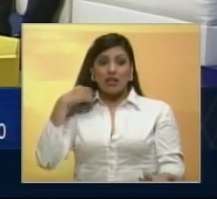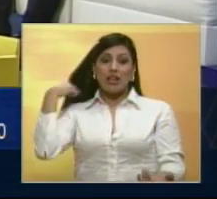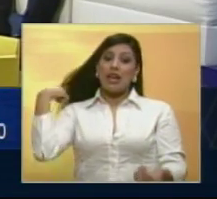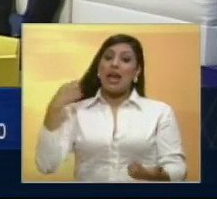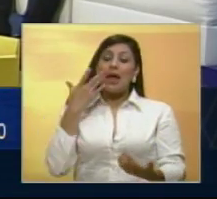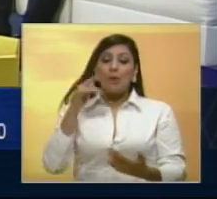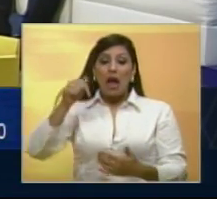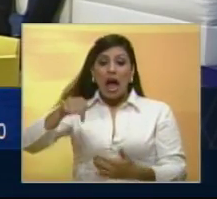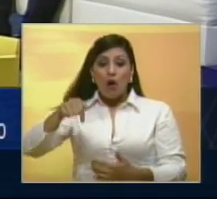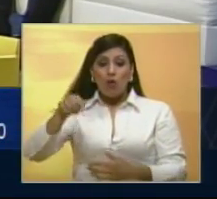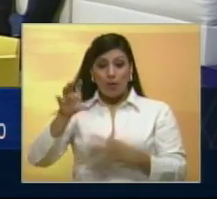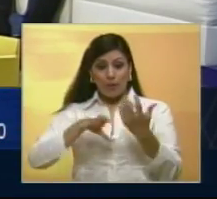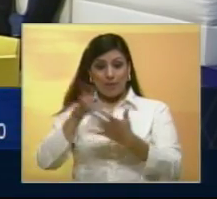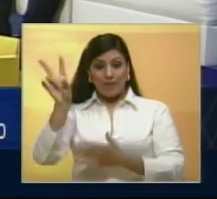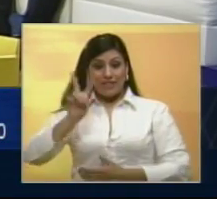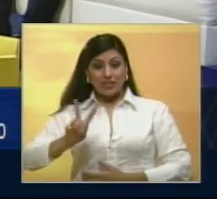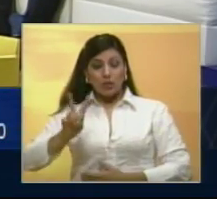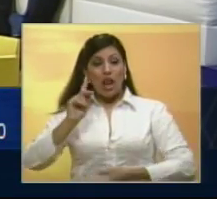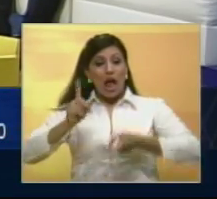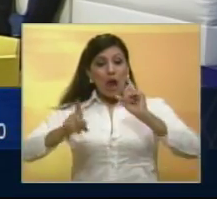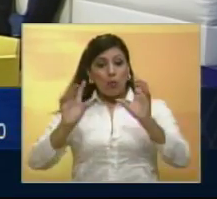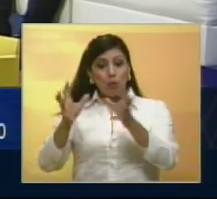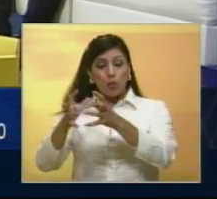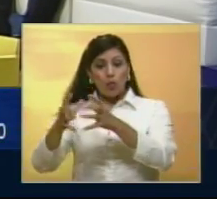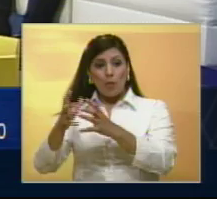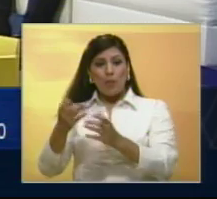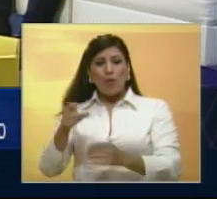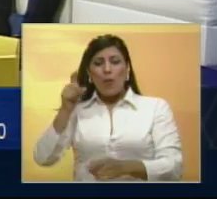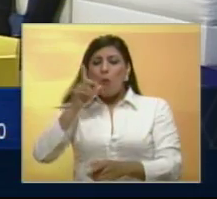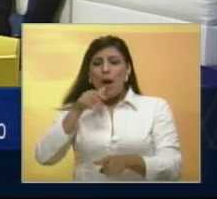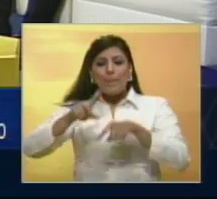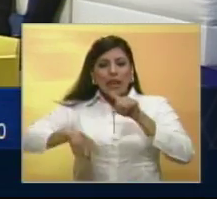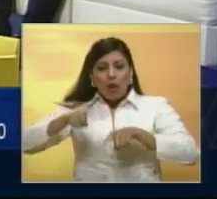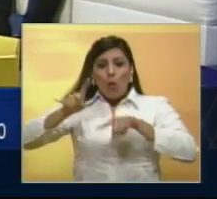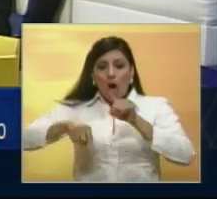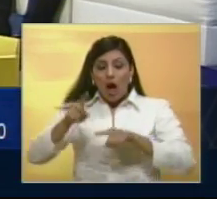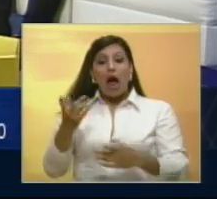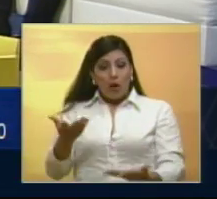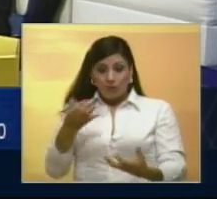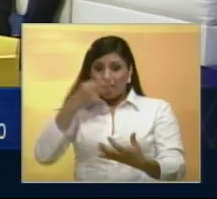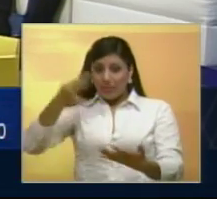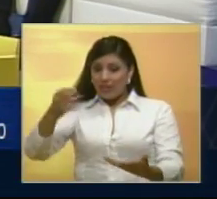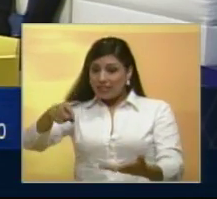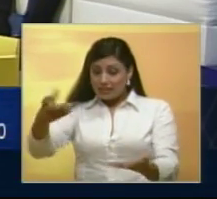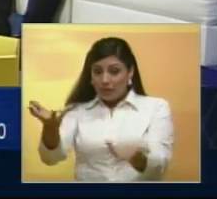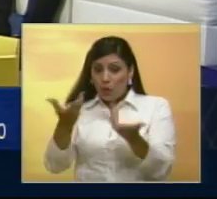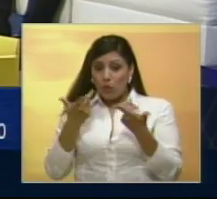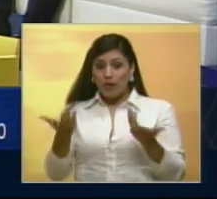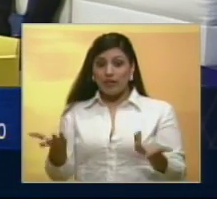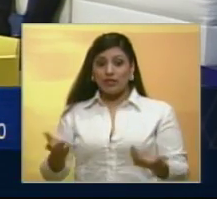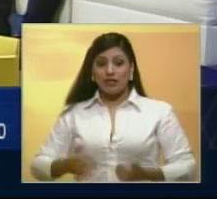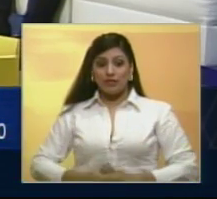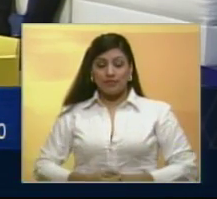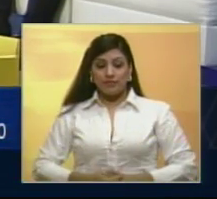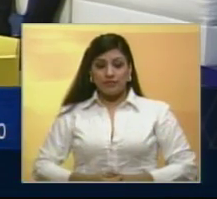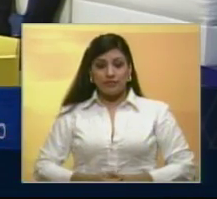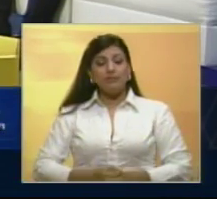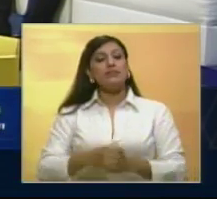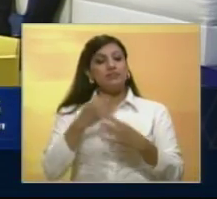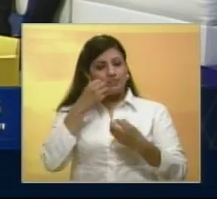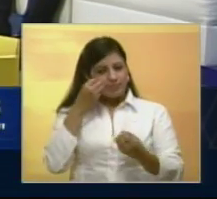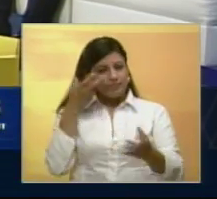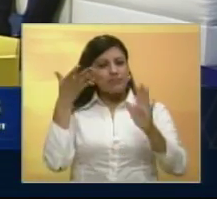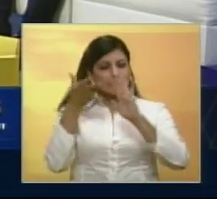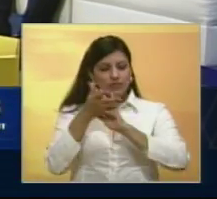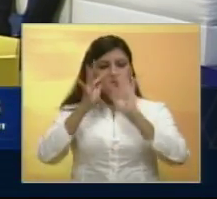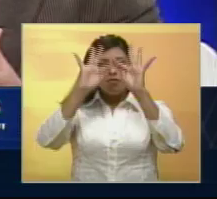que está actualmente en Venezuela por algunos sectores es la materia prima, pues entonces que se sincere que realmente es lo que necesita. Hernández considera